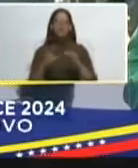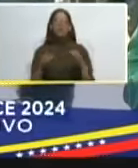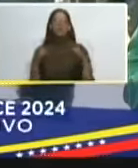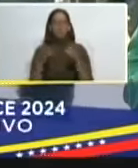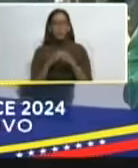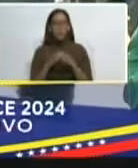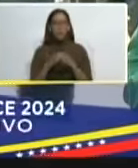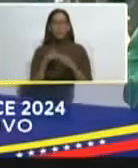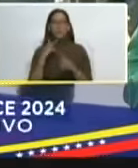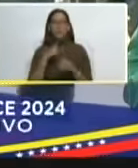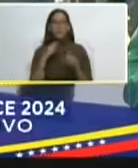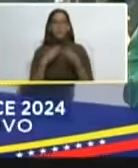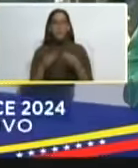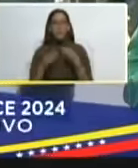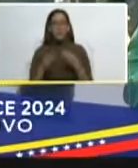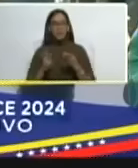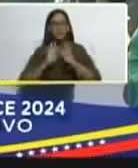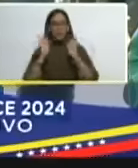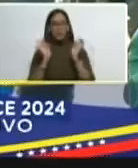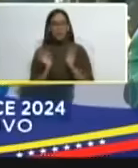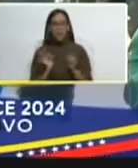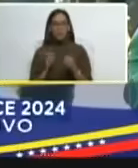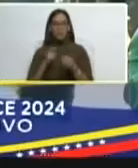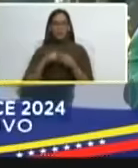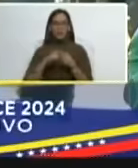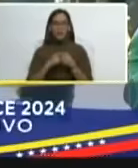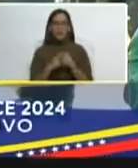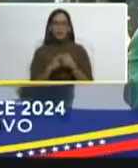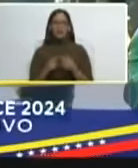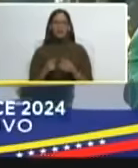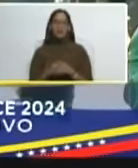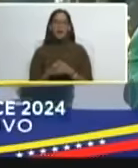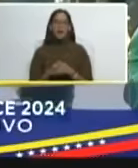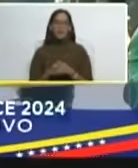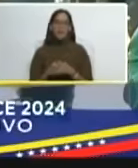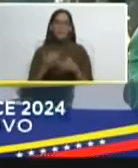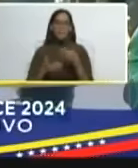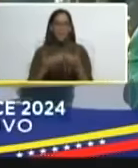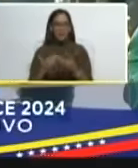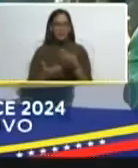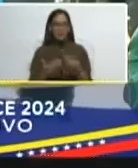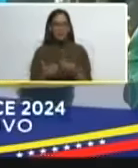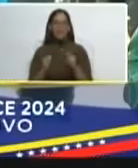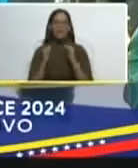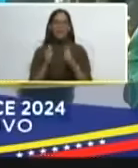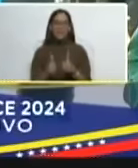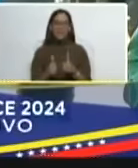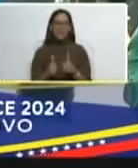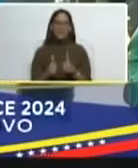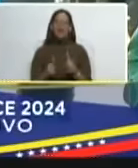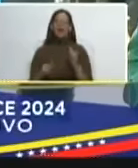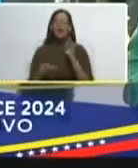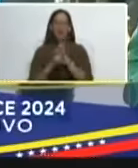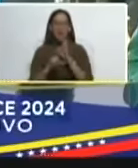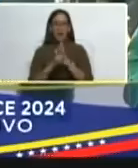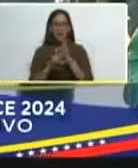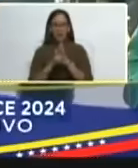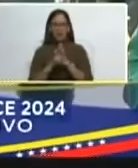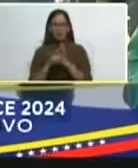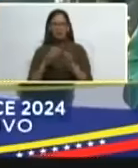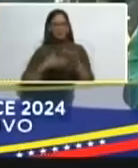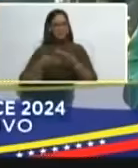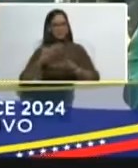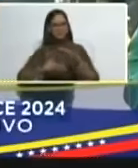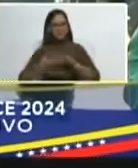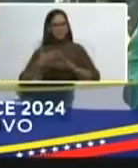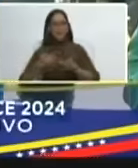públicas que de manera articulada se pusieron en marcha, que empezó con la ley de ilícitos cambiarios, y ahí